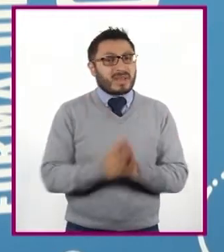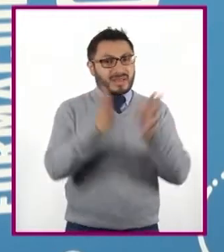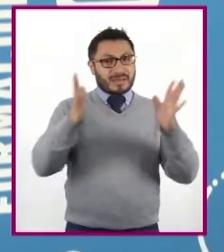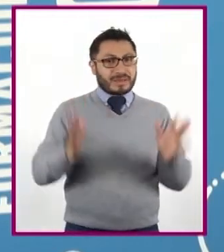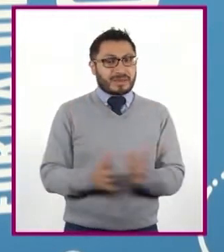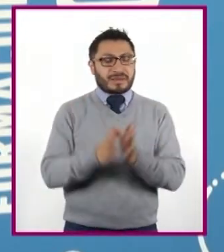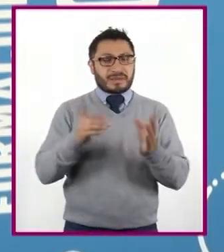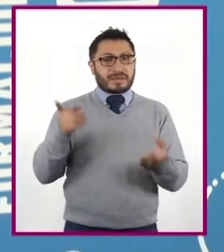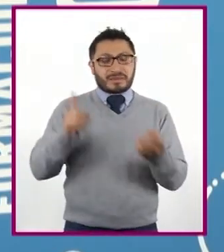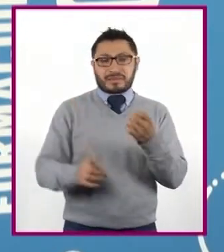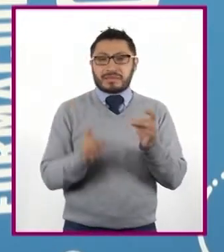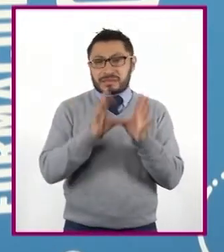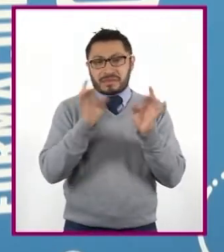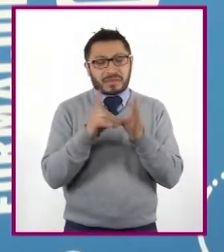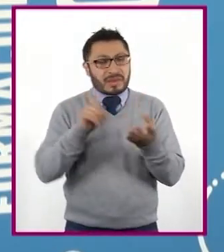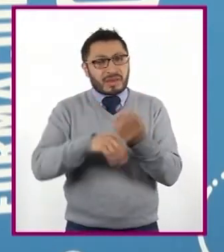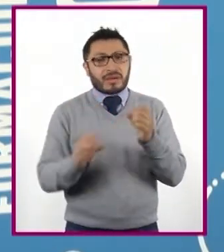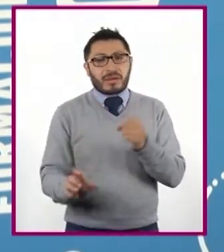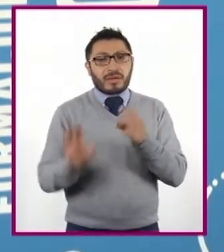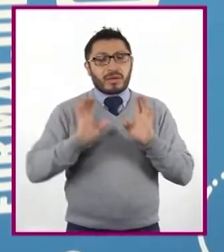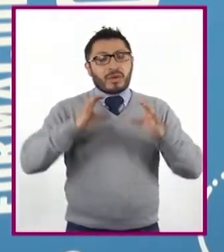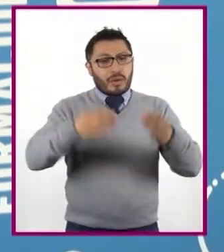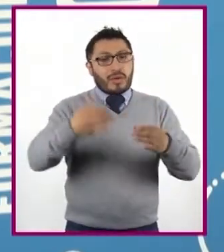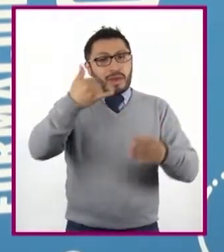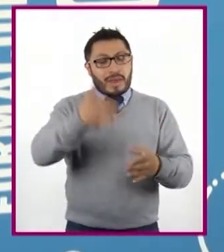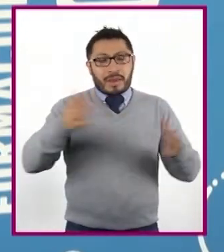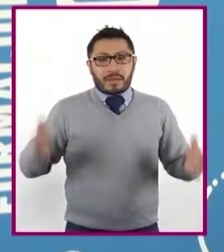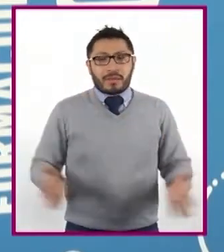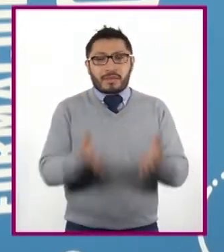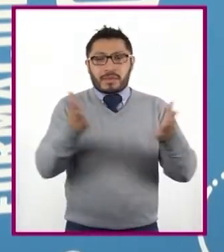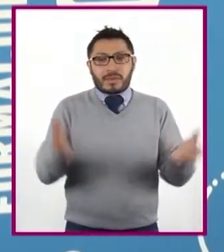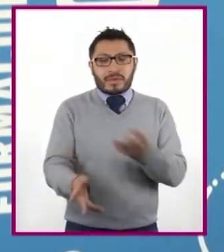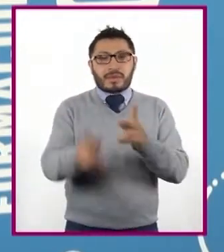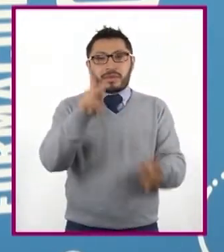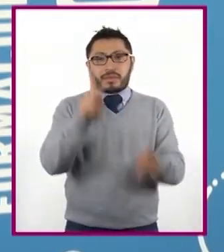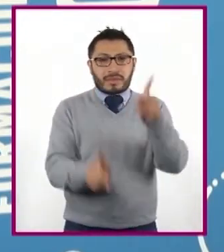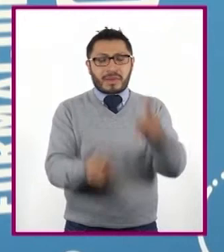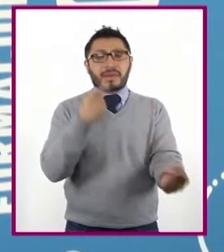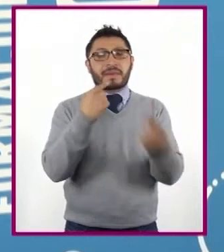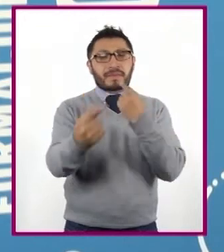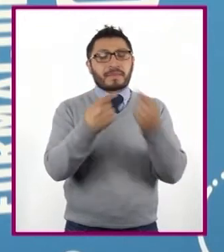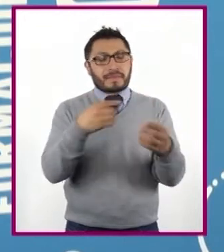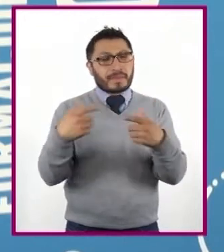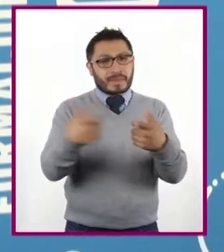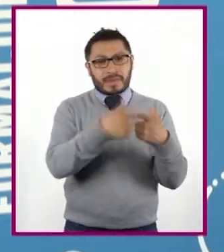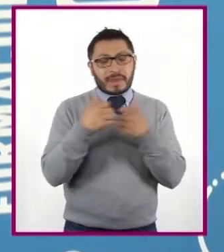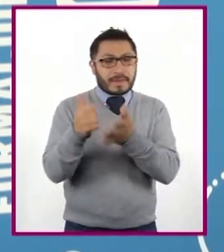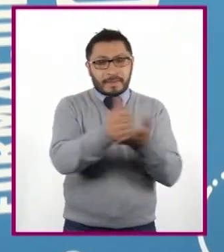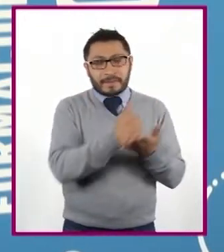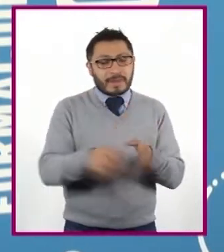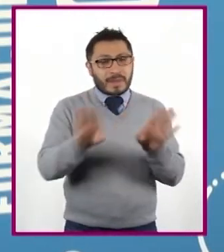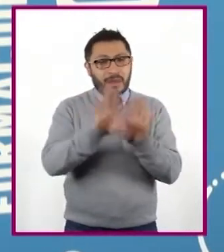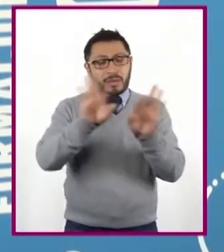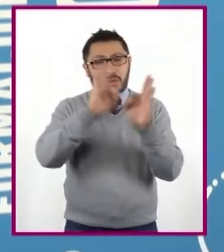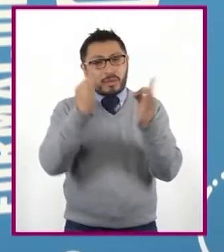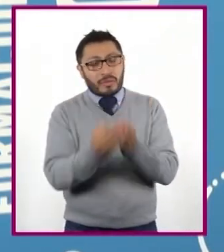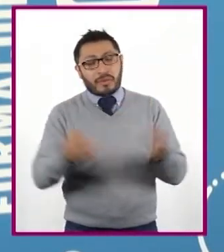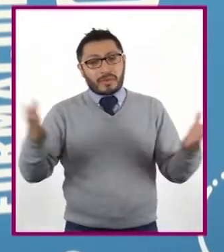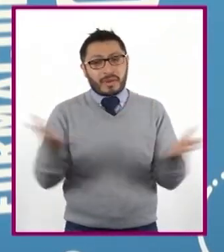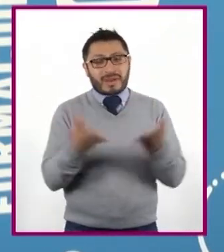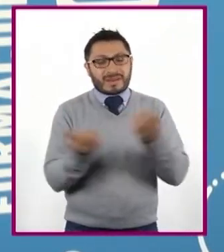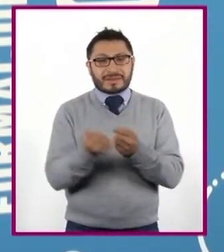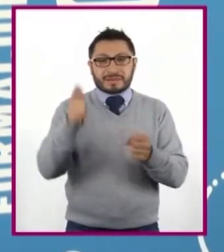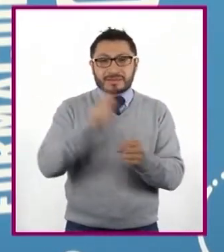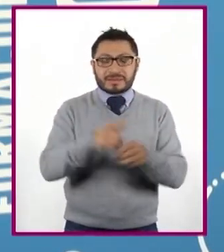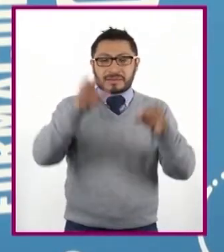la comunidad y a promover el diálogo y la cooperación como estrategia para construir una